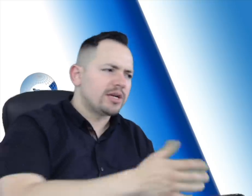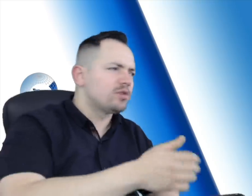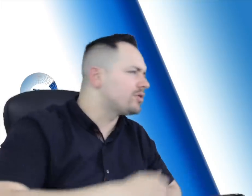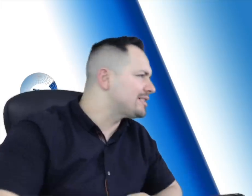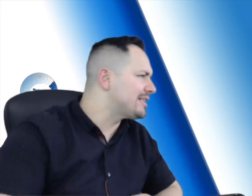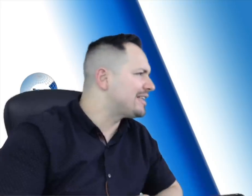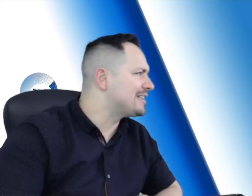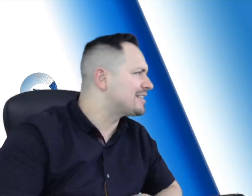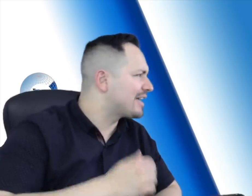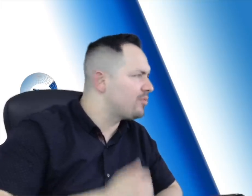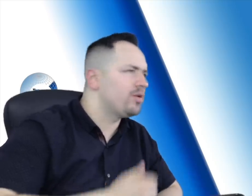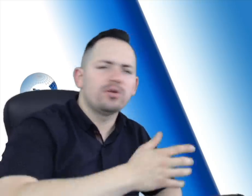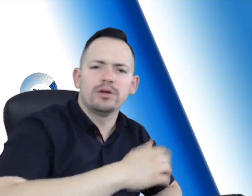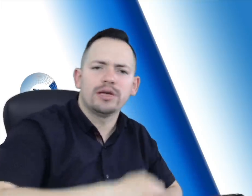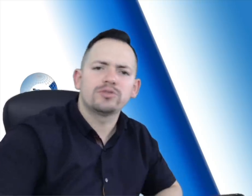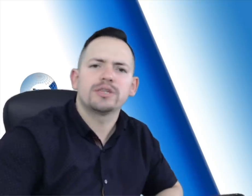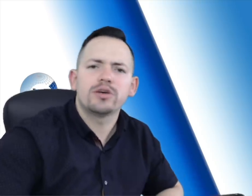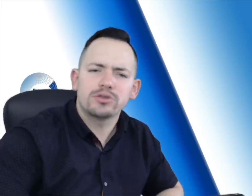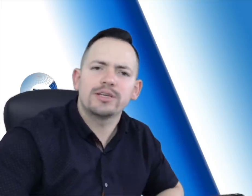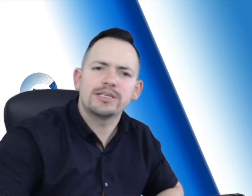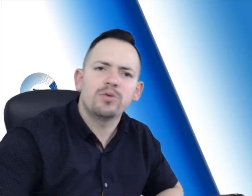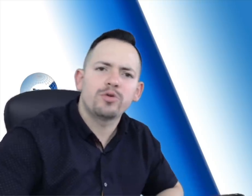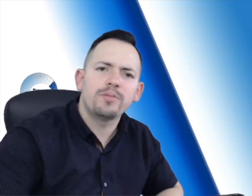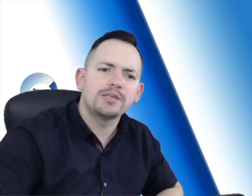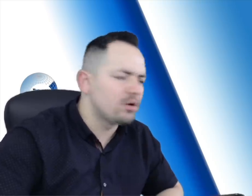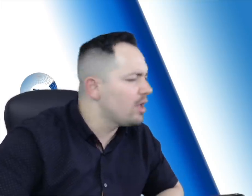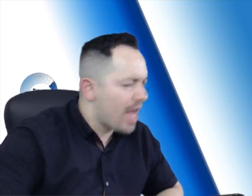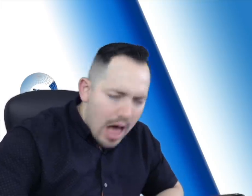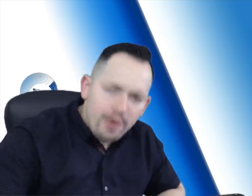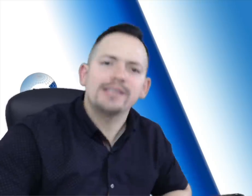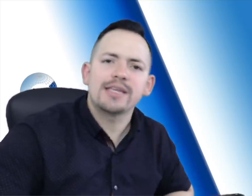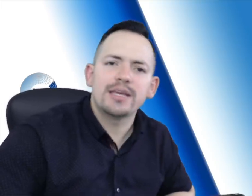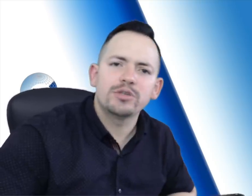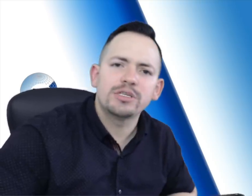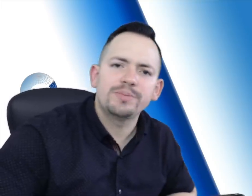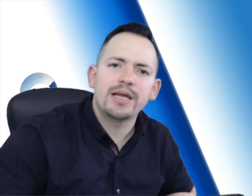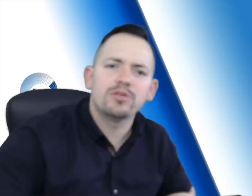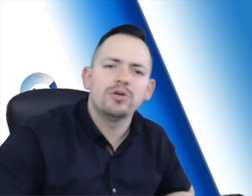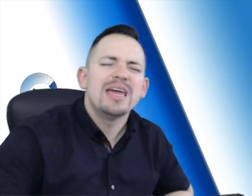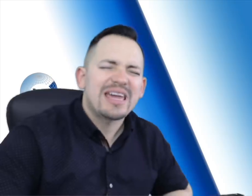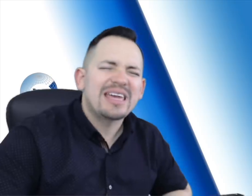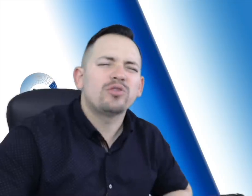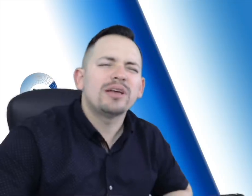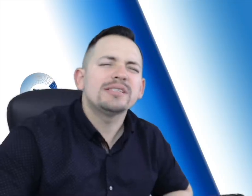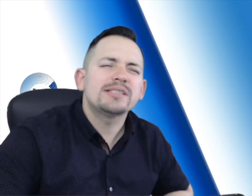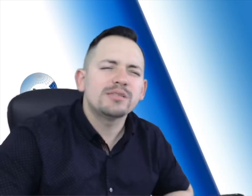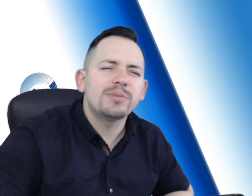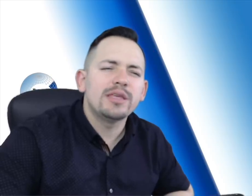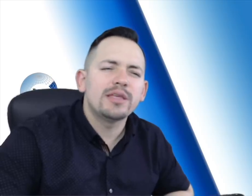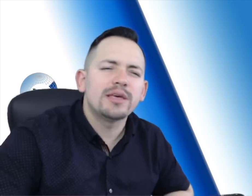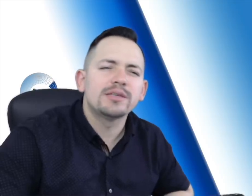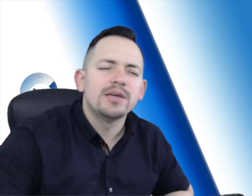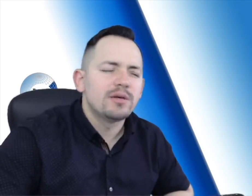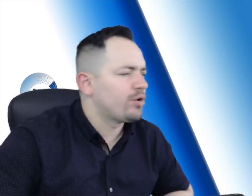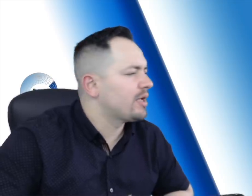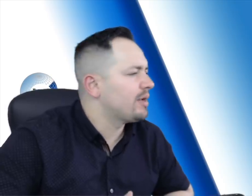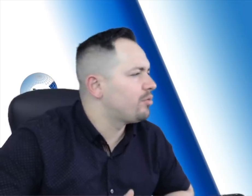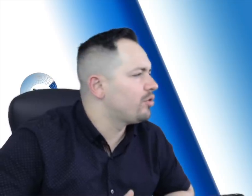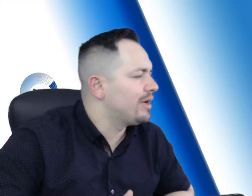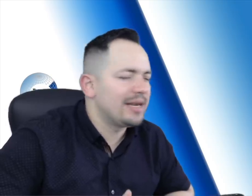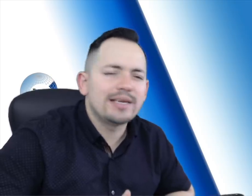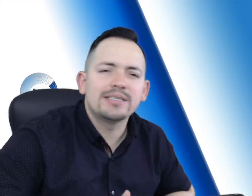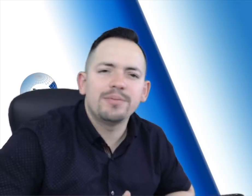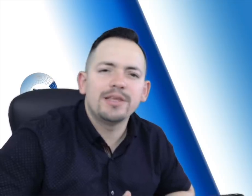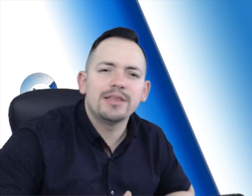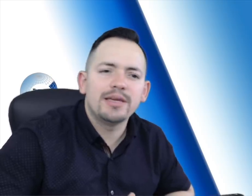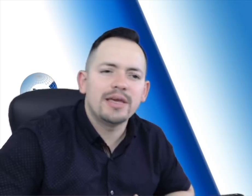que escucharlos con esa entereza, qué bueno escucharlos con ese compromiso. Ahora estaremos esperando que todas estas medidas, por